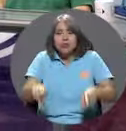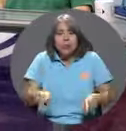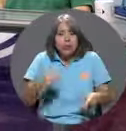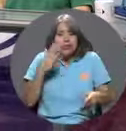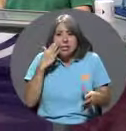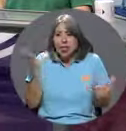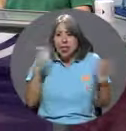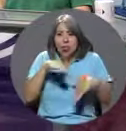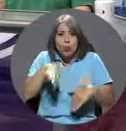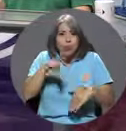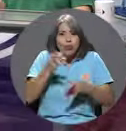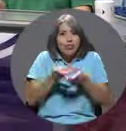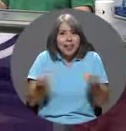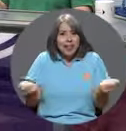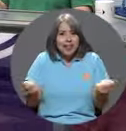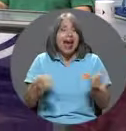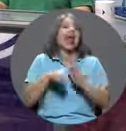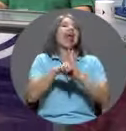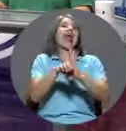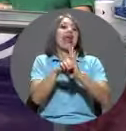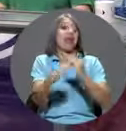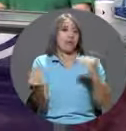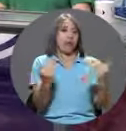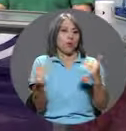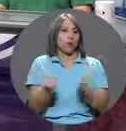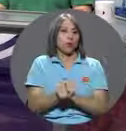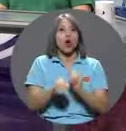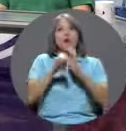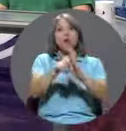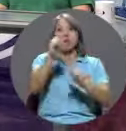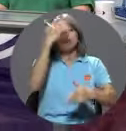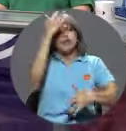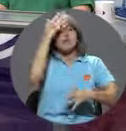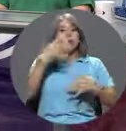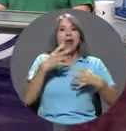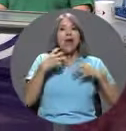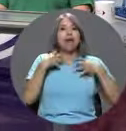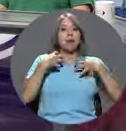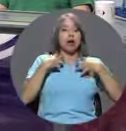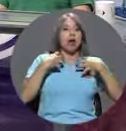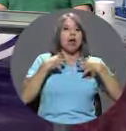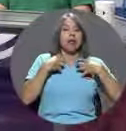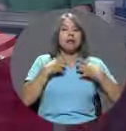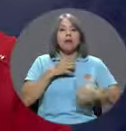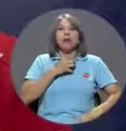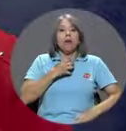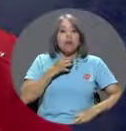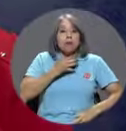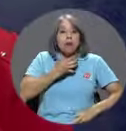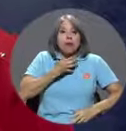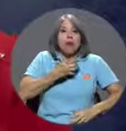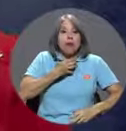O sea, es una situación, es como que si os la dejaran con una crisis de asma sin darle ningún medicamento.